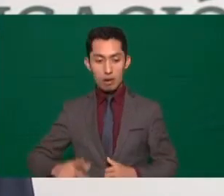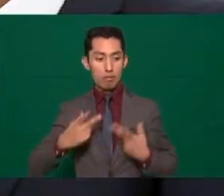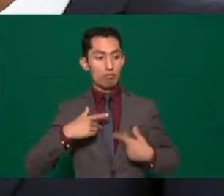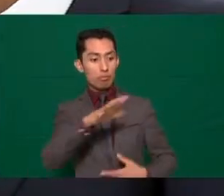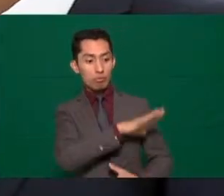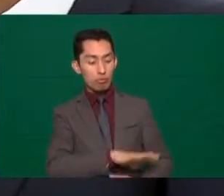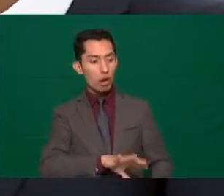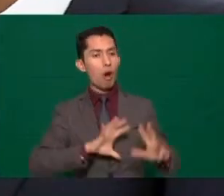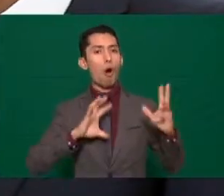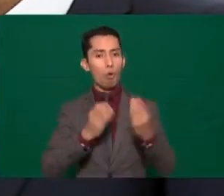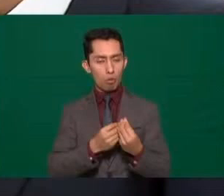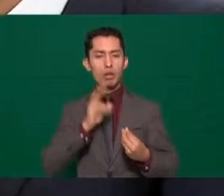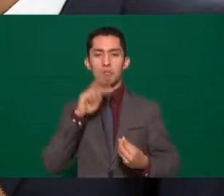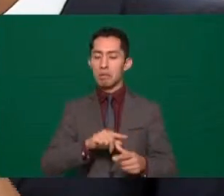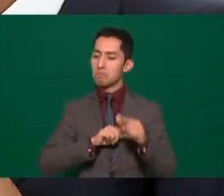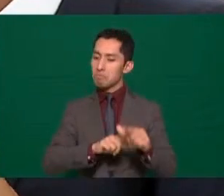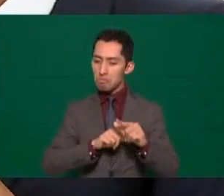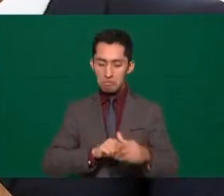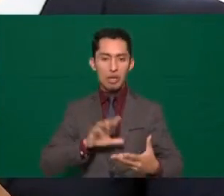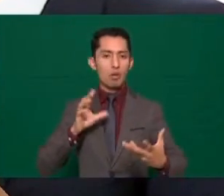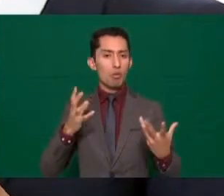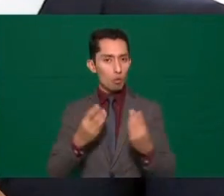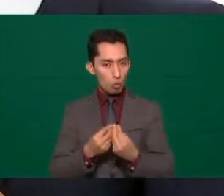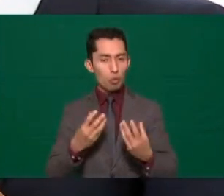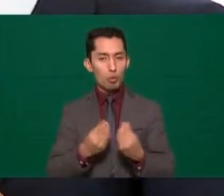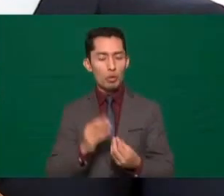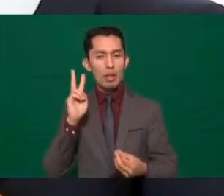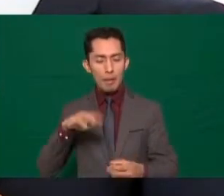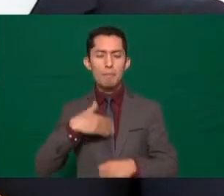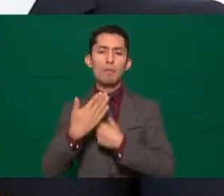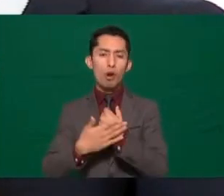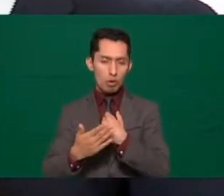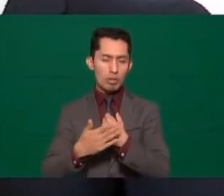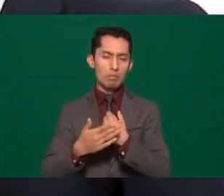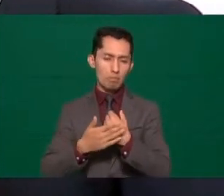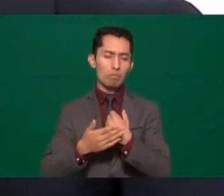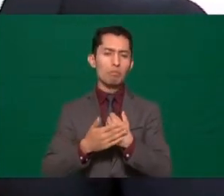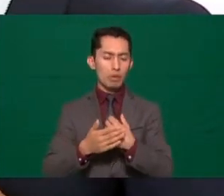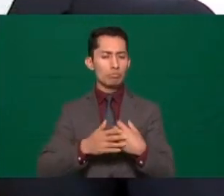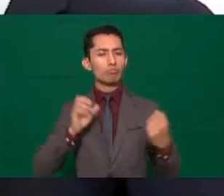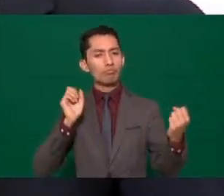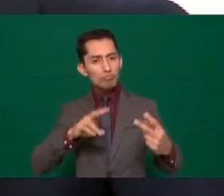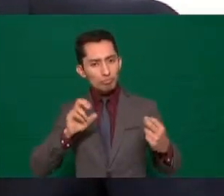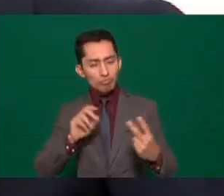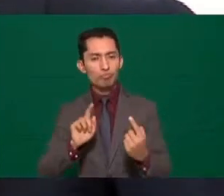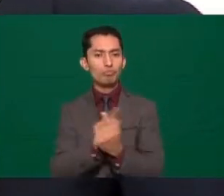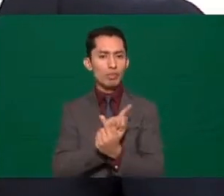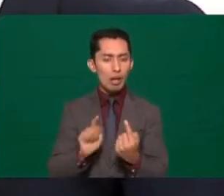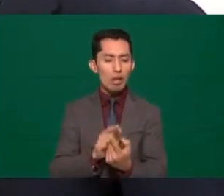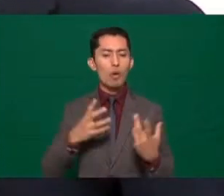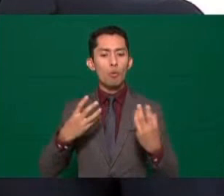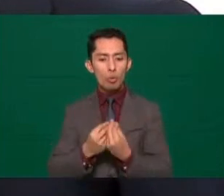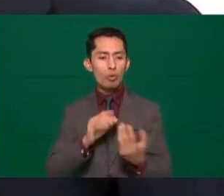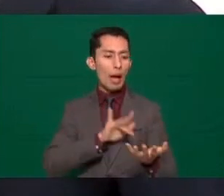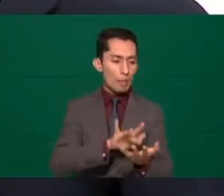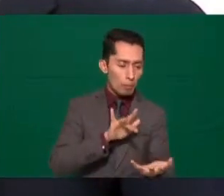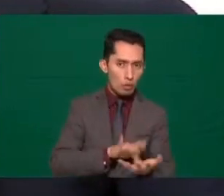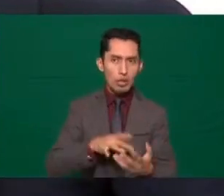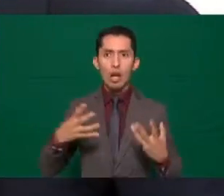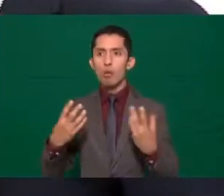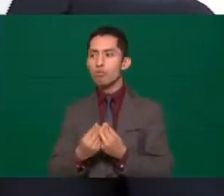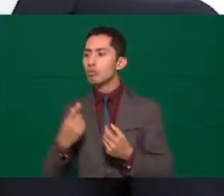Nos vamos a seguir viendo, encontrando, vamos a seguir trabajando juntos,